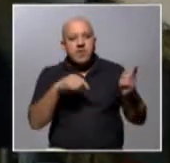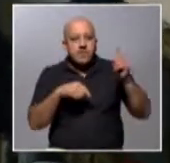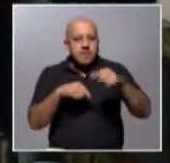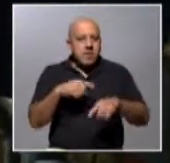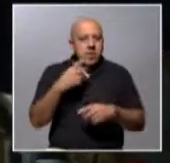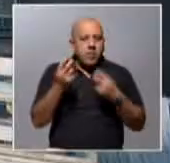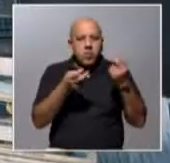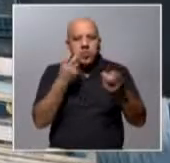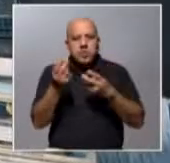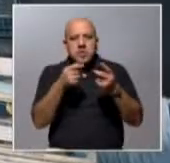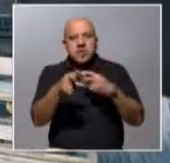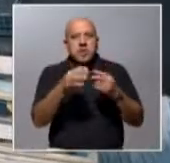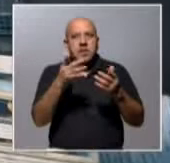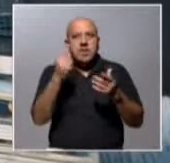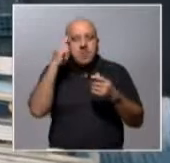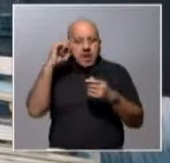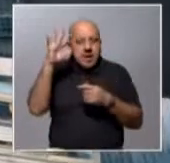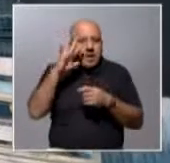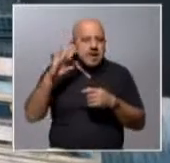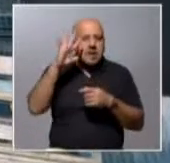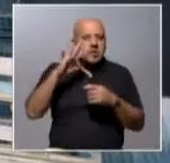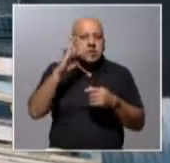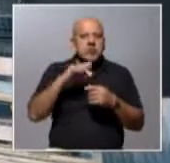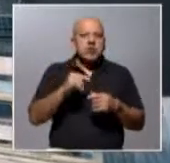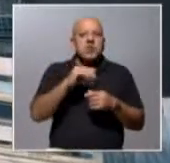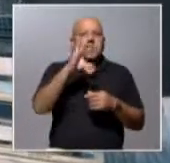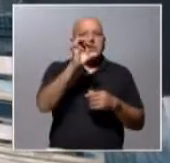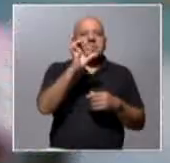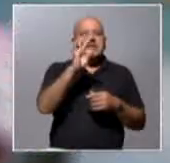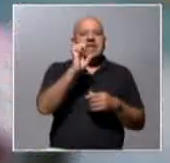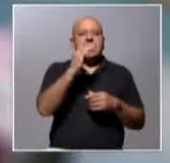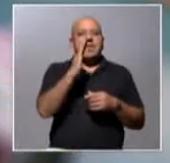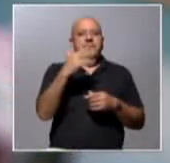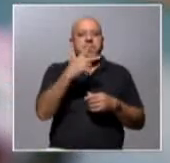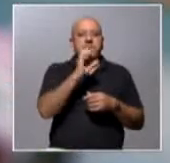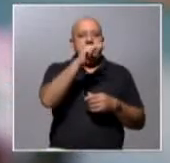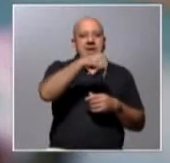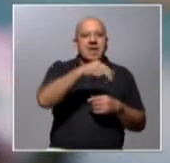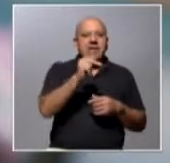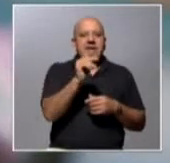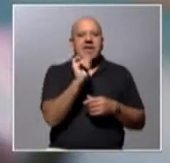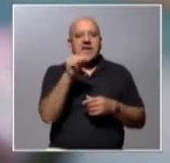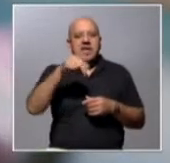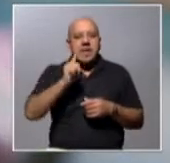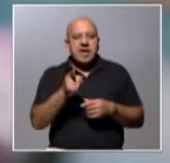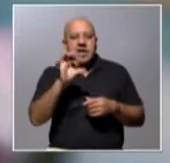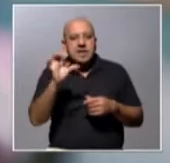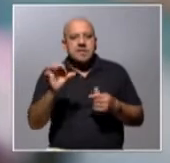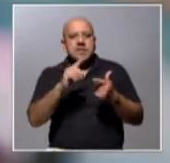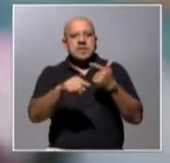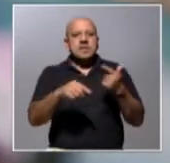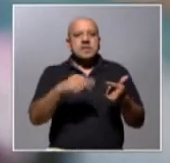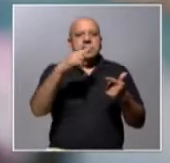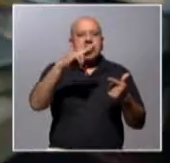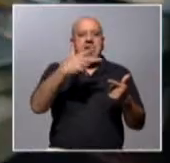esos, desde Stephen King hasta Bradbury, hasta Orwell, hasta Huxley. Si vos vas mezclando